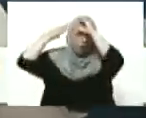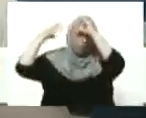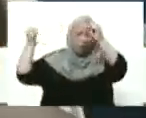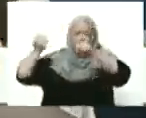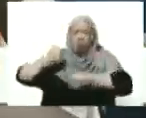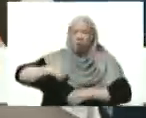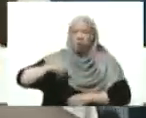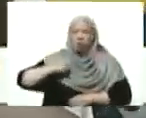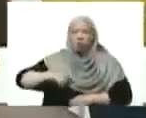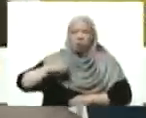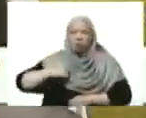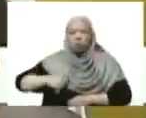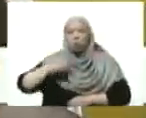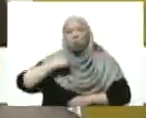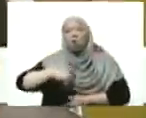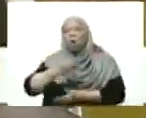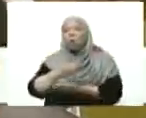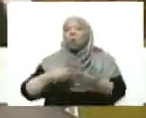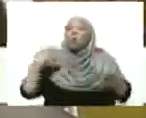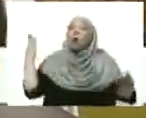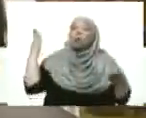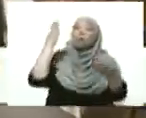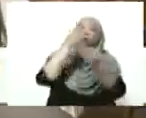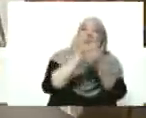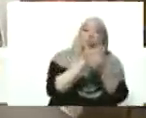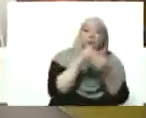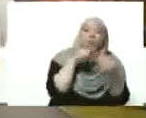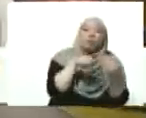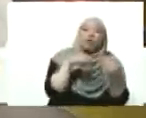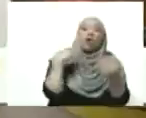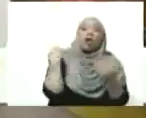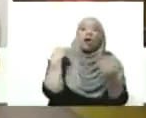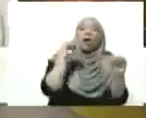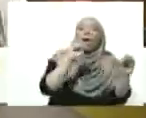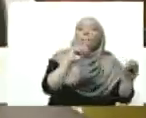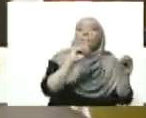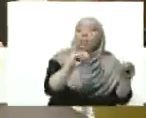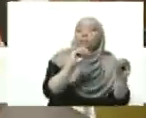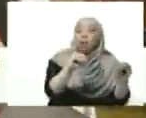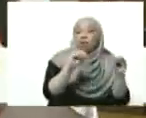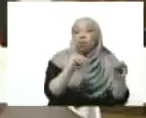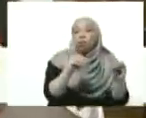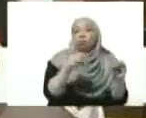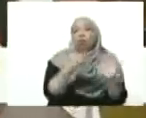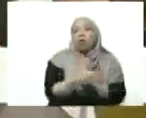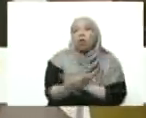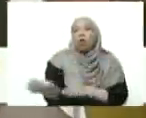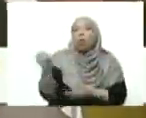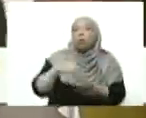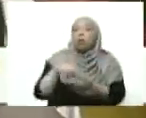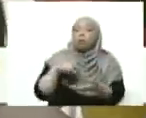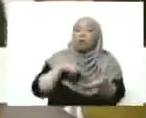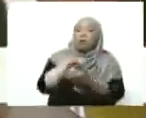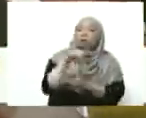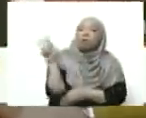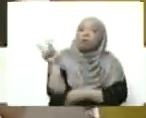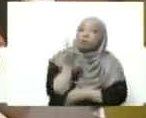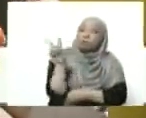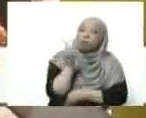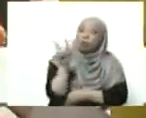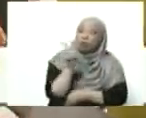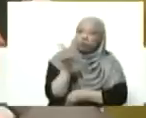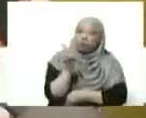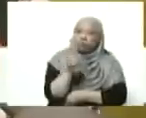Argentina de un documento donde estamos pidiéndole que devuelvan nuestro avión y nuestra tripulación. Nosotros venimos hoy